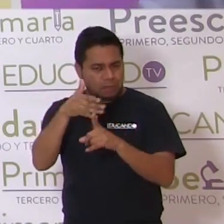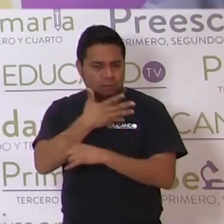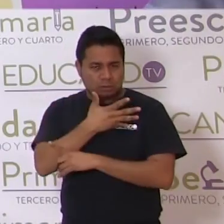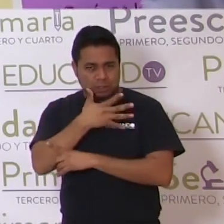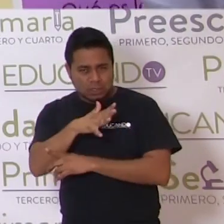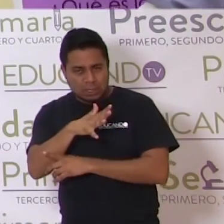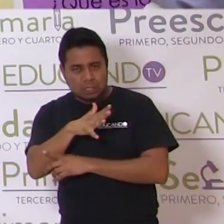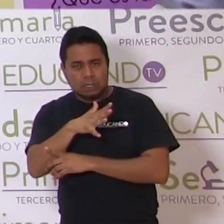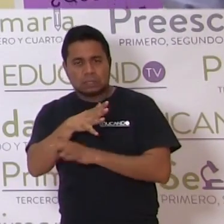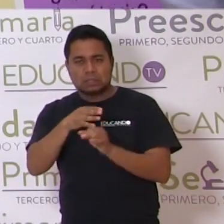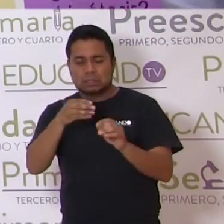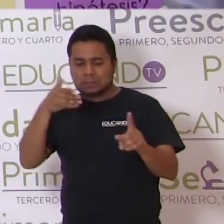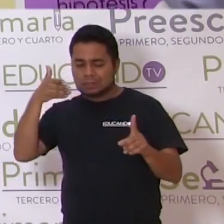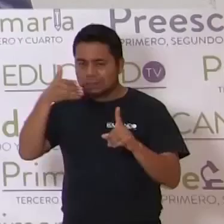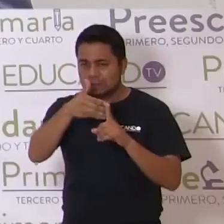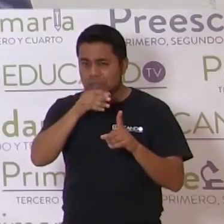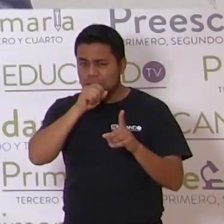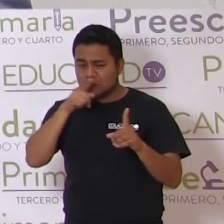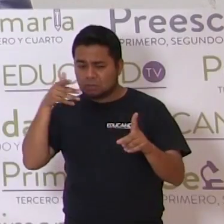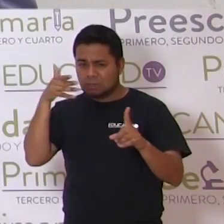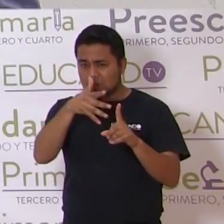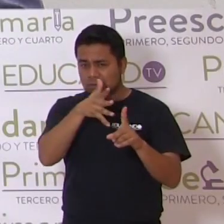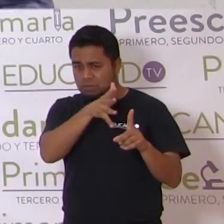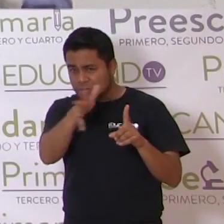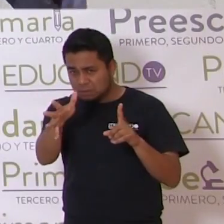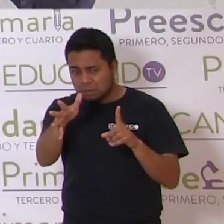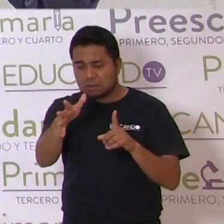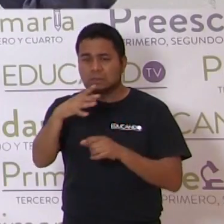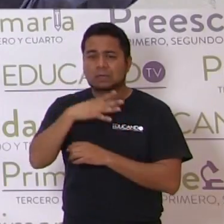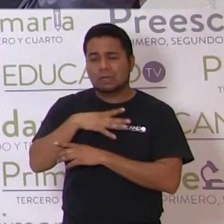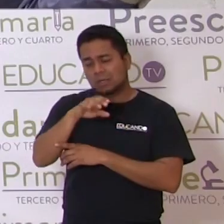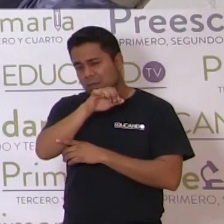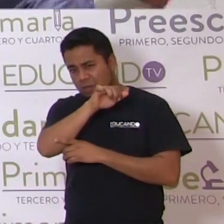y objetivos específicos. Hay otros